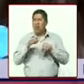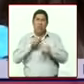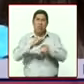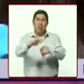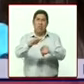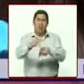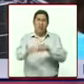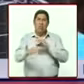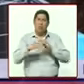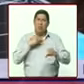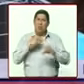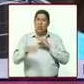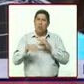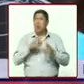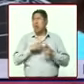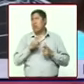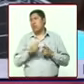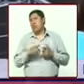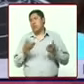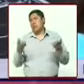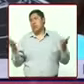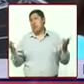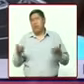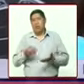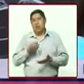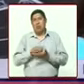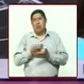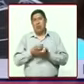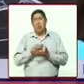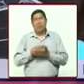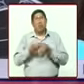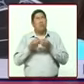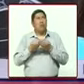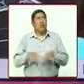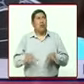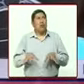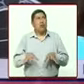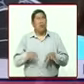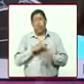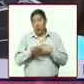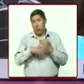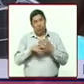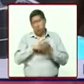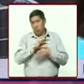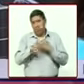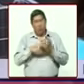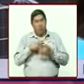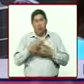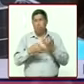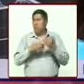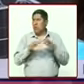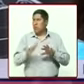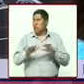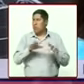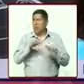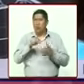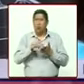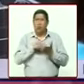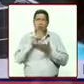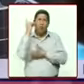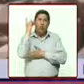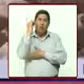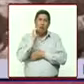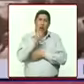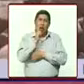envíos de encomiendas. Entonces, bueno, el monto aproximado de pérdida que se tiene en todo ese rubro es aproximadamente de 1 millón de